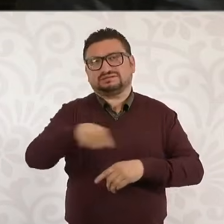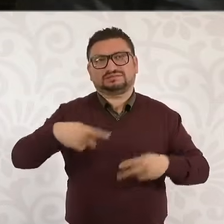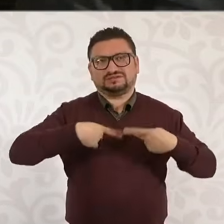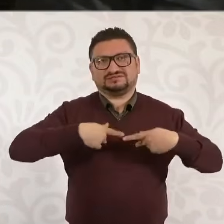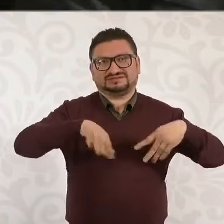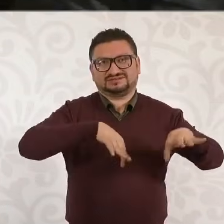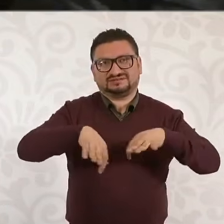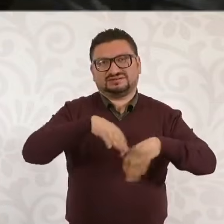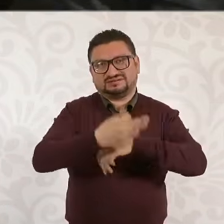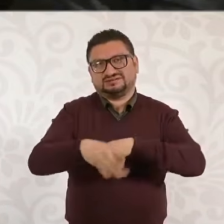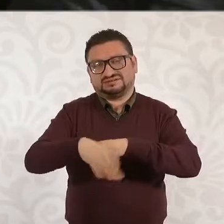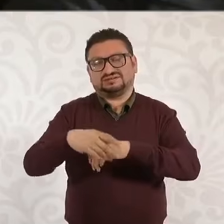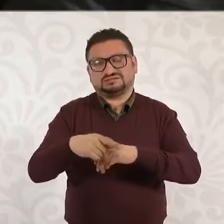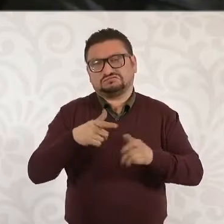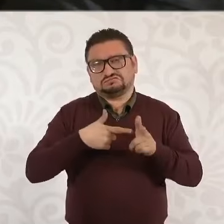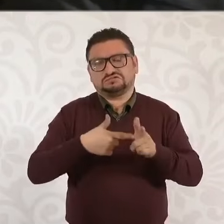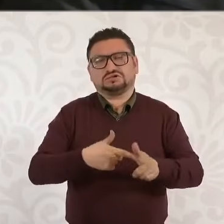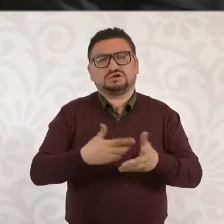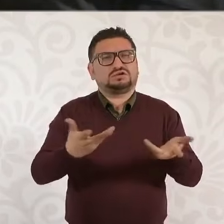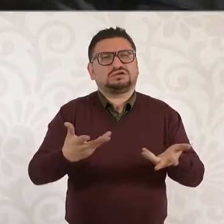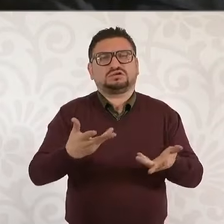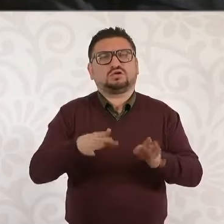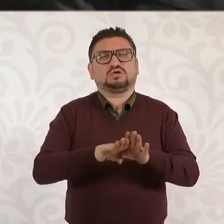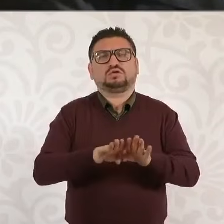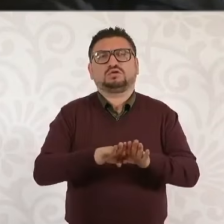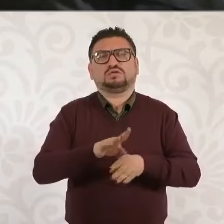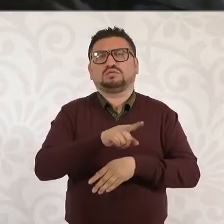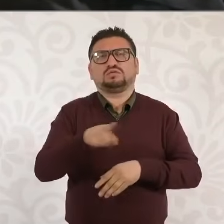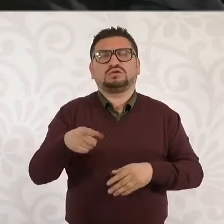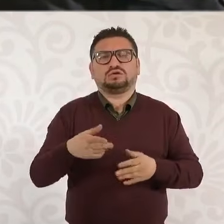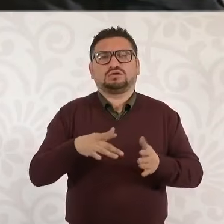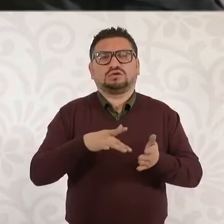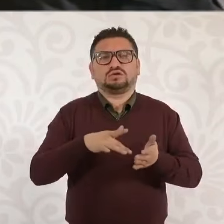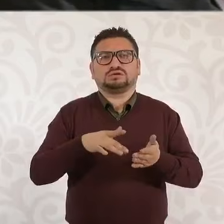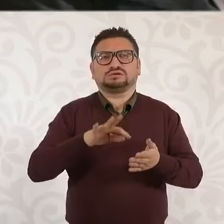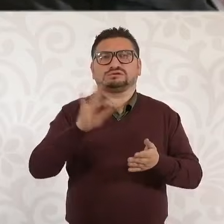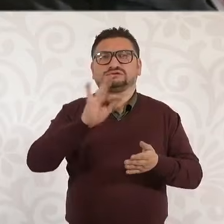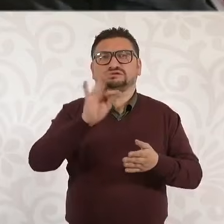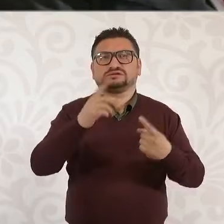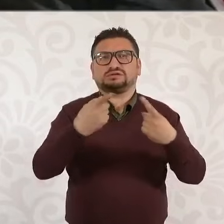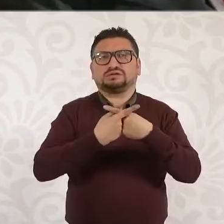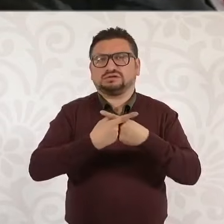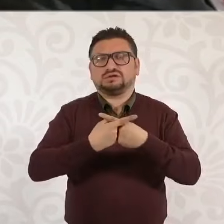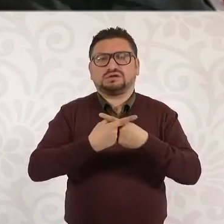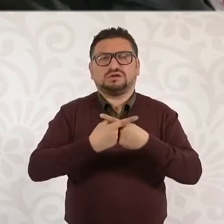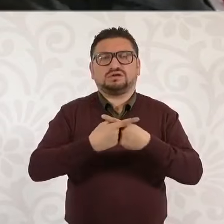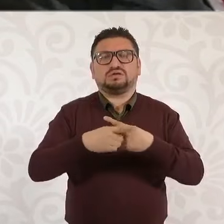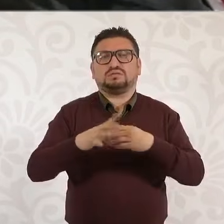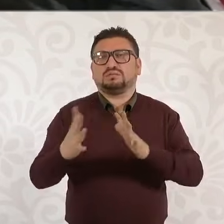que trabajan, digamos, constantemente. ¿Cómo sería ahí? ¿No sería una contradicción? Vaya,